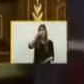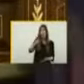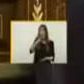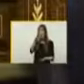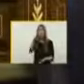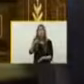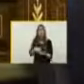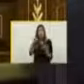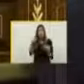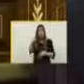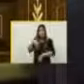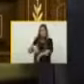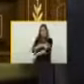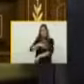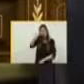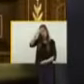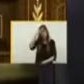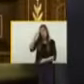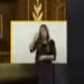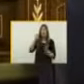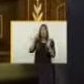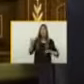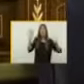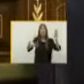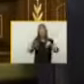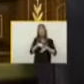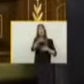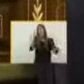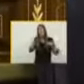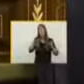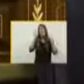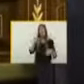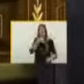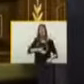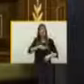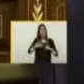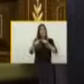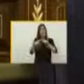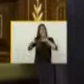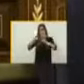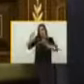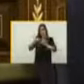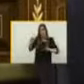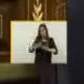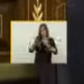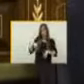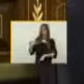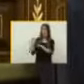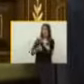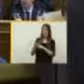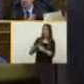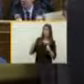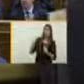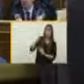2 cosas, para que Sánchez pueda decir los tópicos y las simplezas que le quedaron sin decir el otro día y para que nos haga creer a todos que él realmente